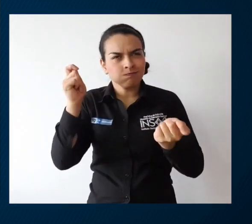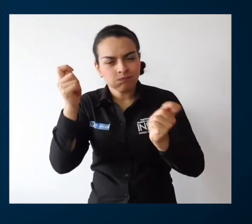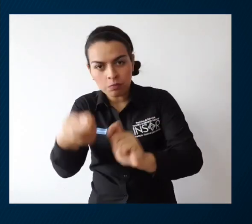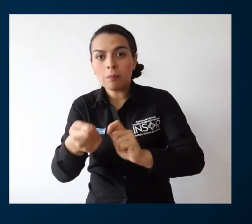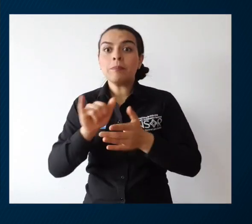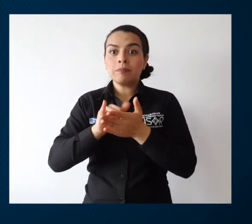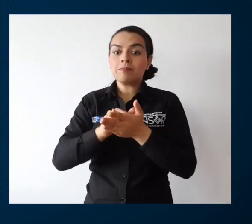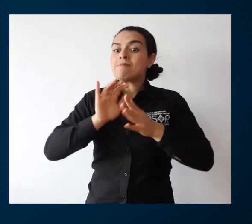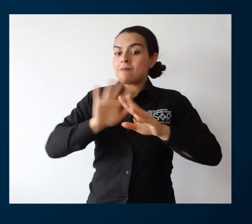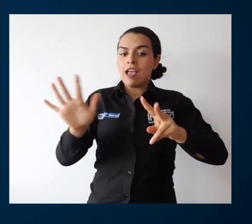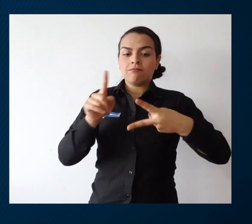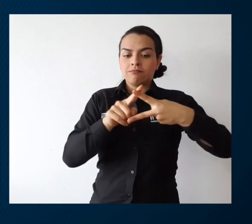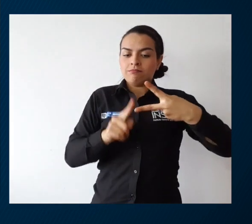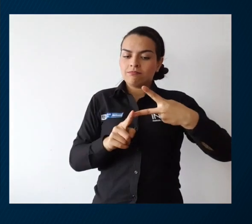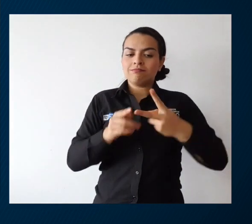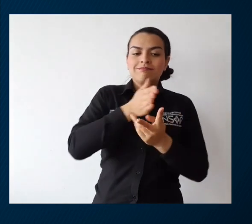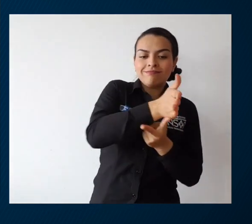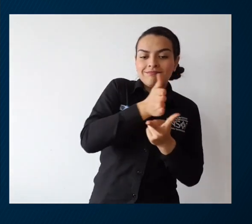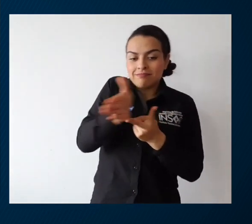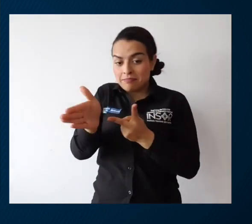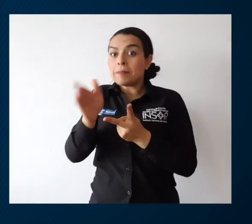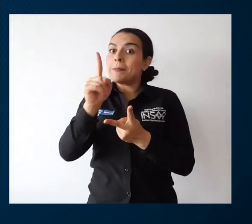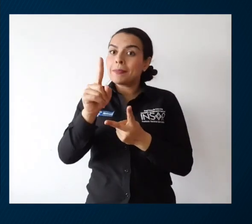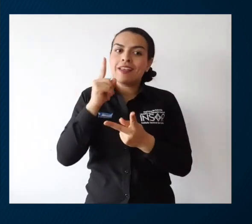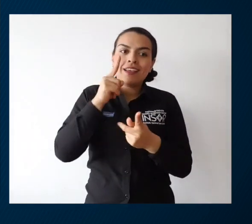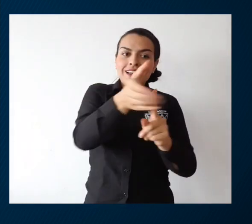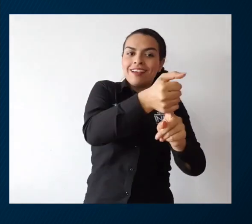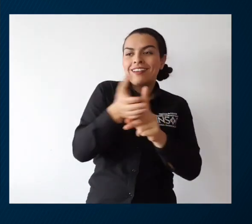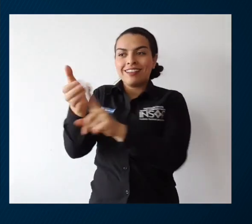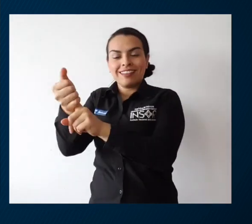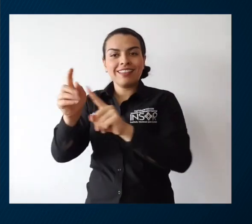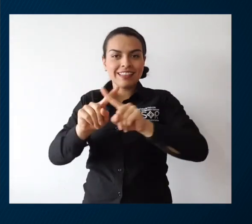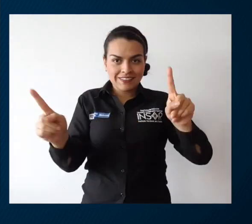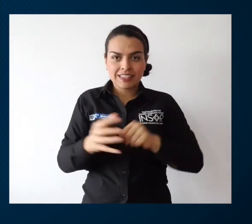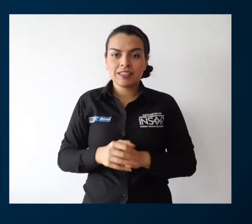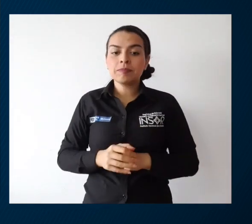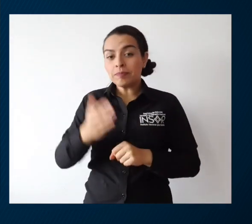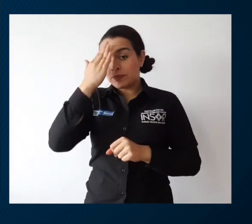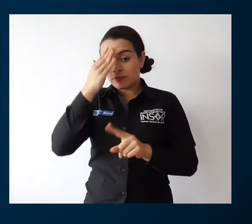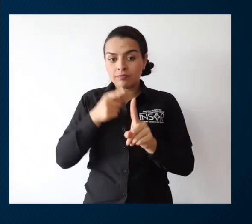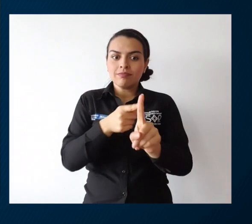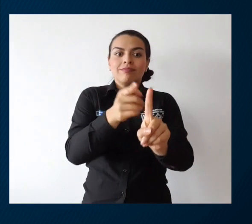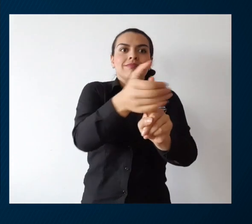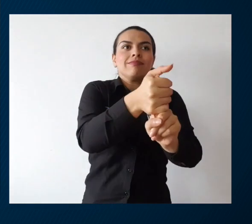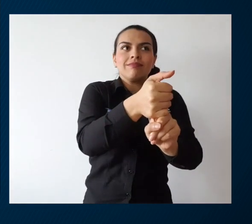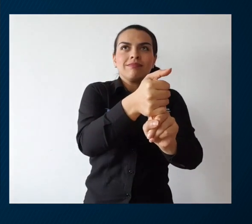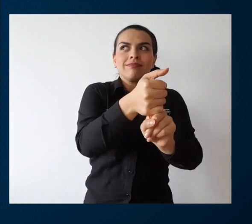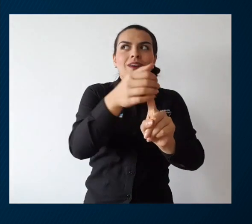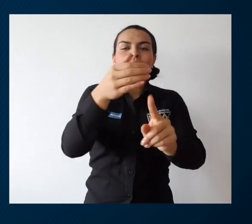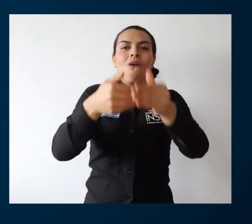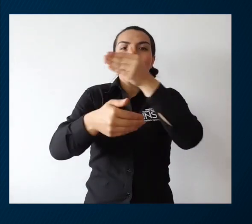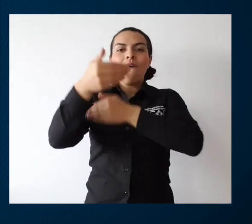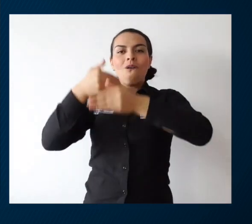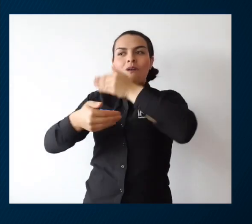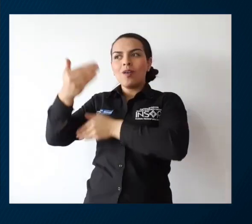aspectos y llegamos como a 2 caminos que nos llevan a 2 lugares muy distintos. Un camino que nos lleva al pasado,